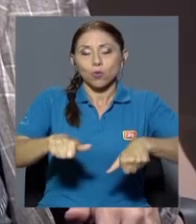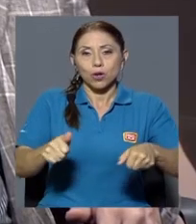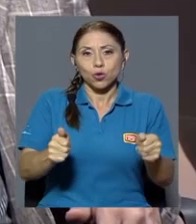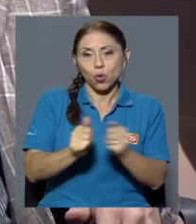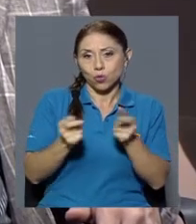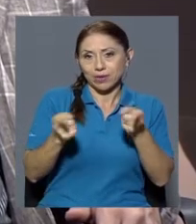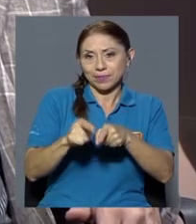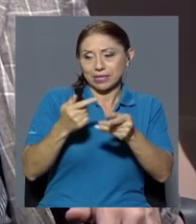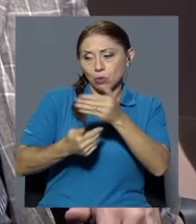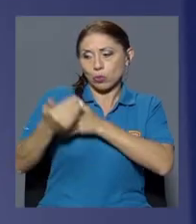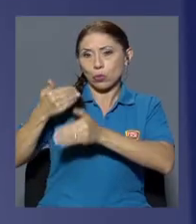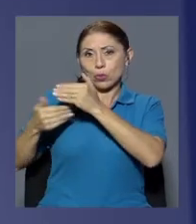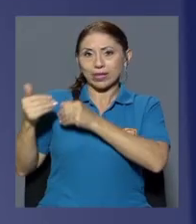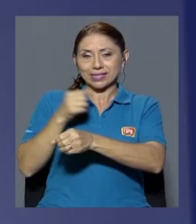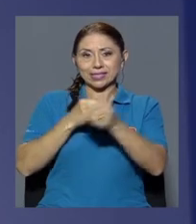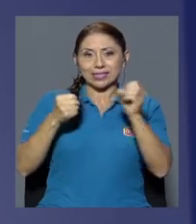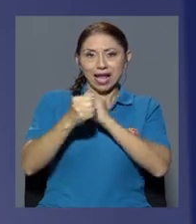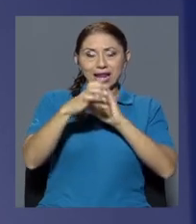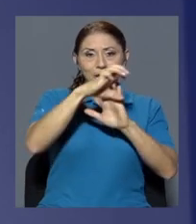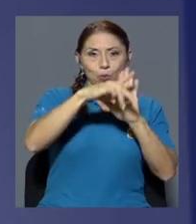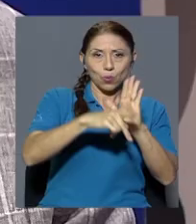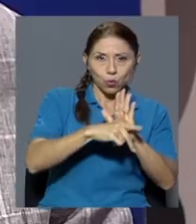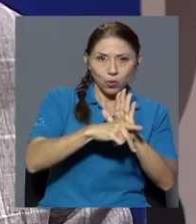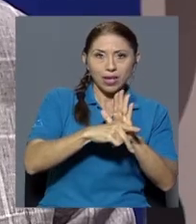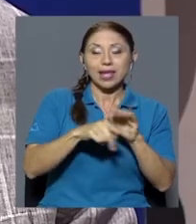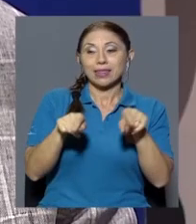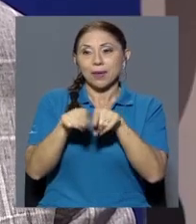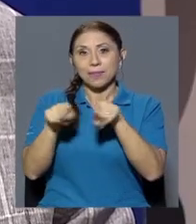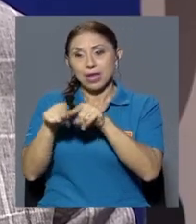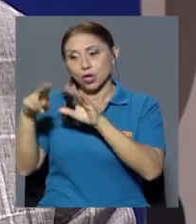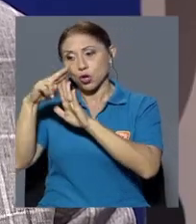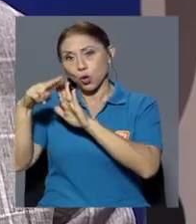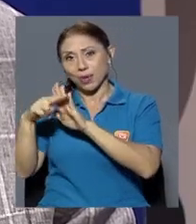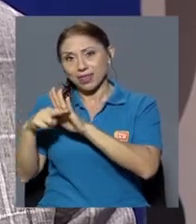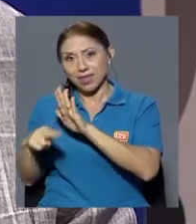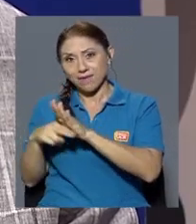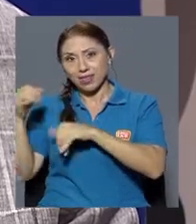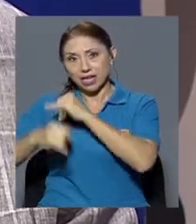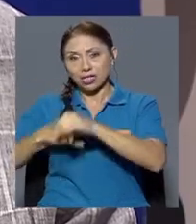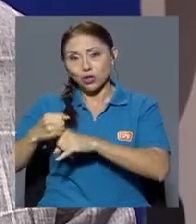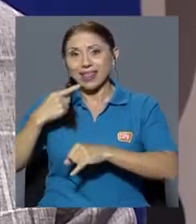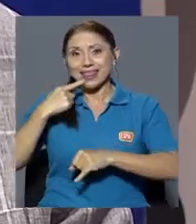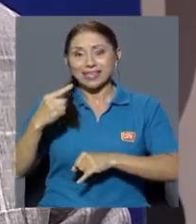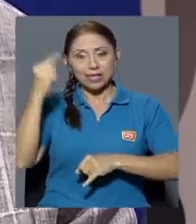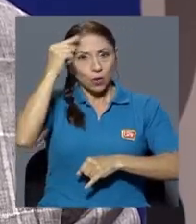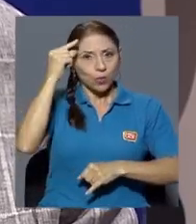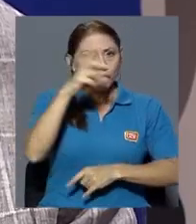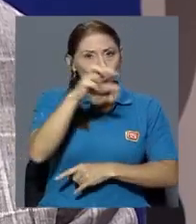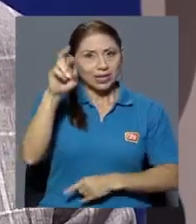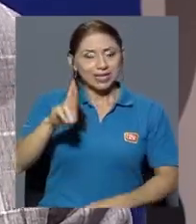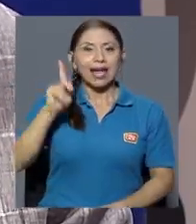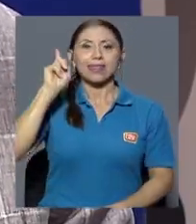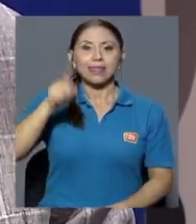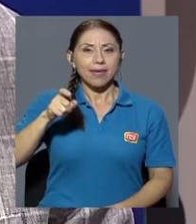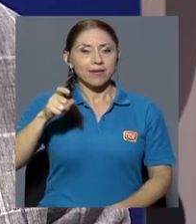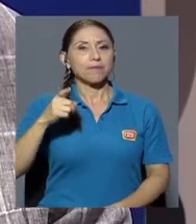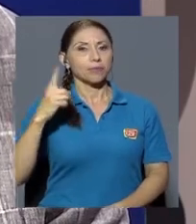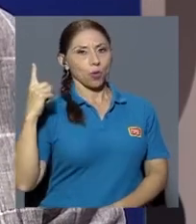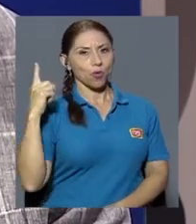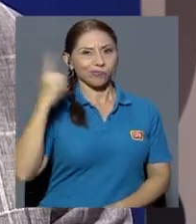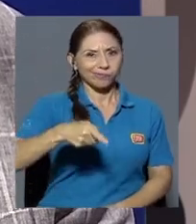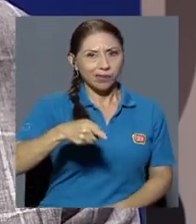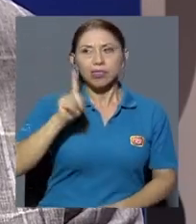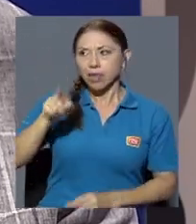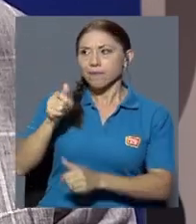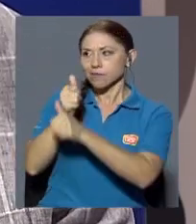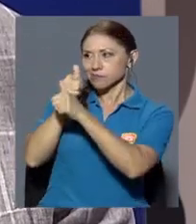sala y la normativa internacional son de acatamiento obligatorio para el estado costarricense la cual estableció sin ningún tipo